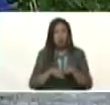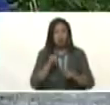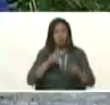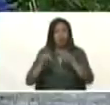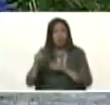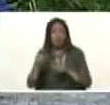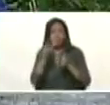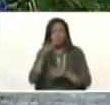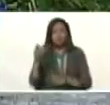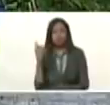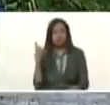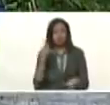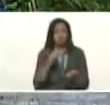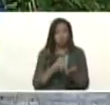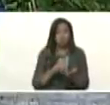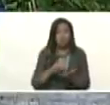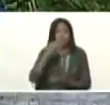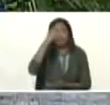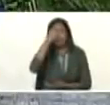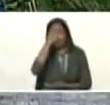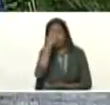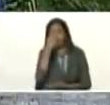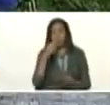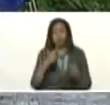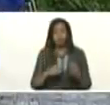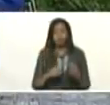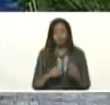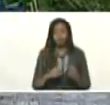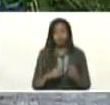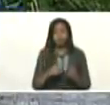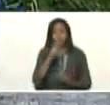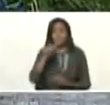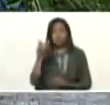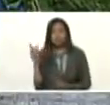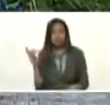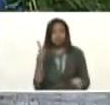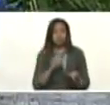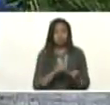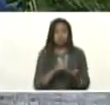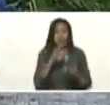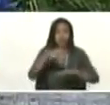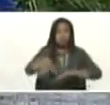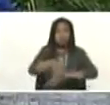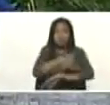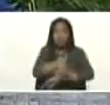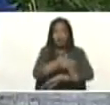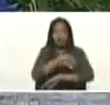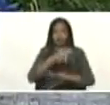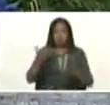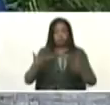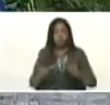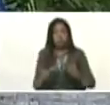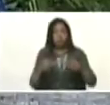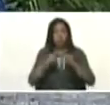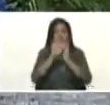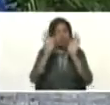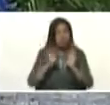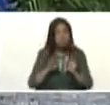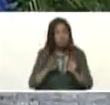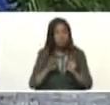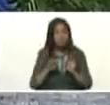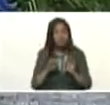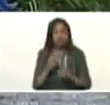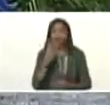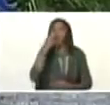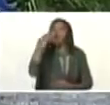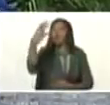turistas que estaban ahí de la India y gente que estaba por las calles. Lo que recibimos es un